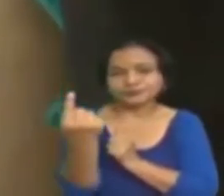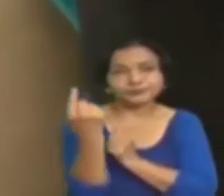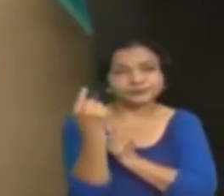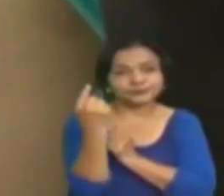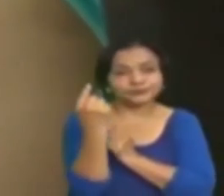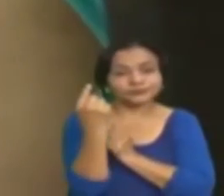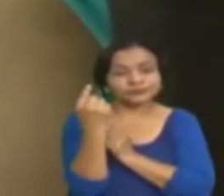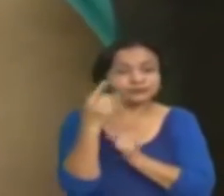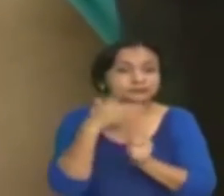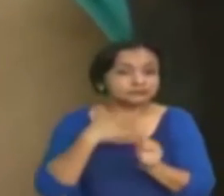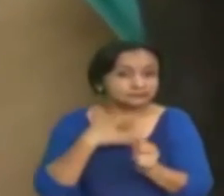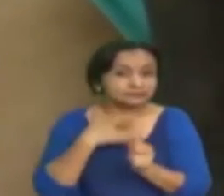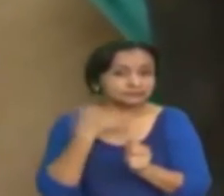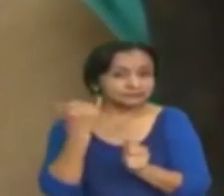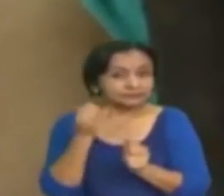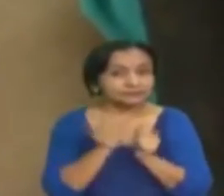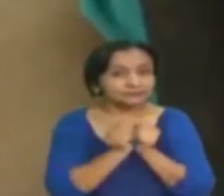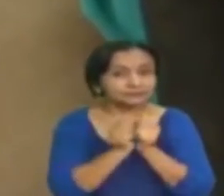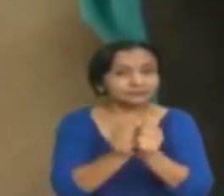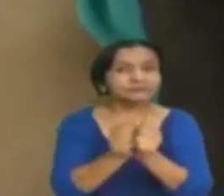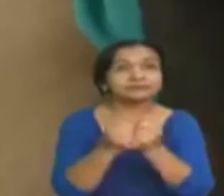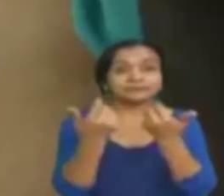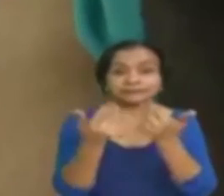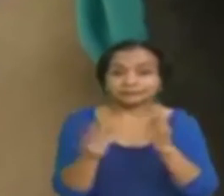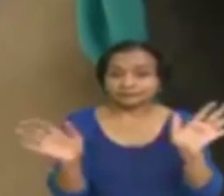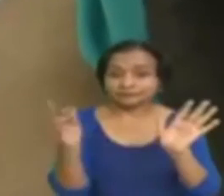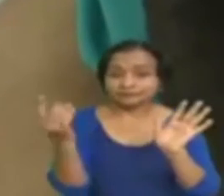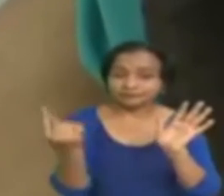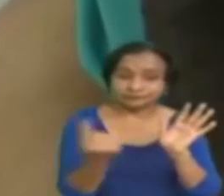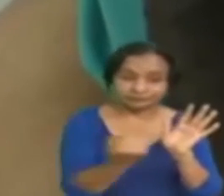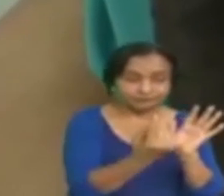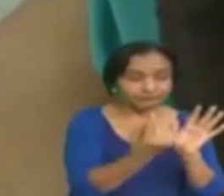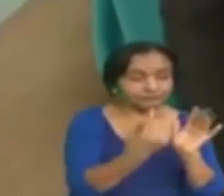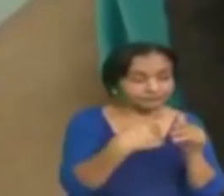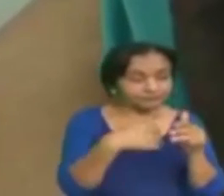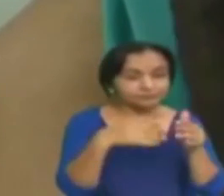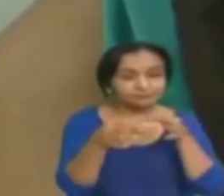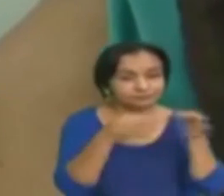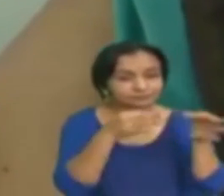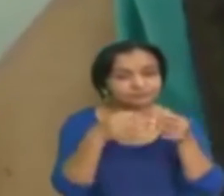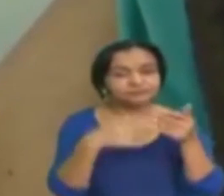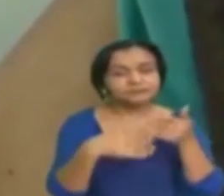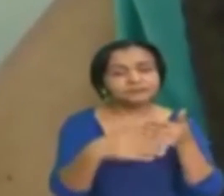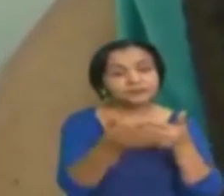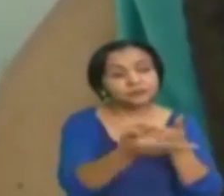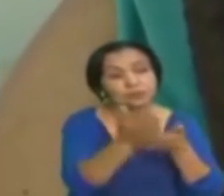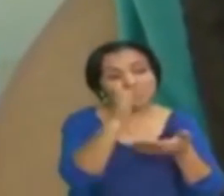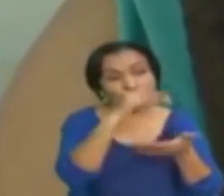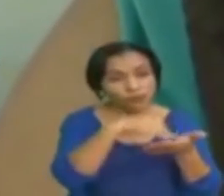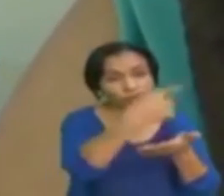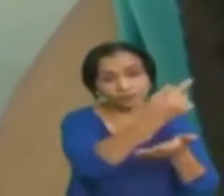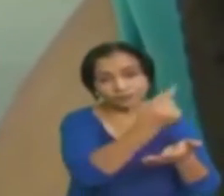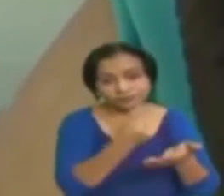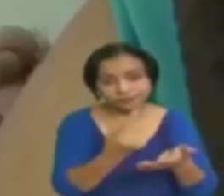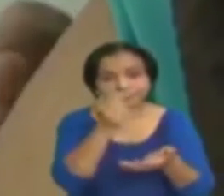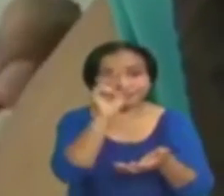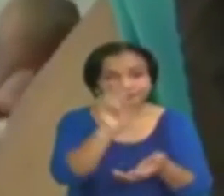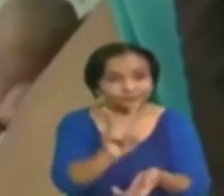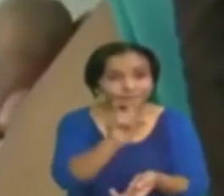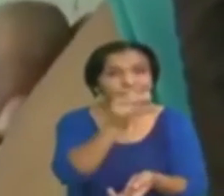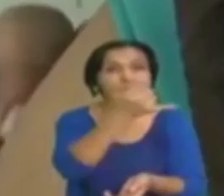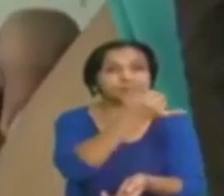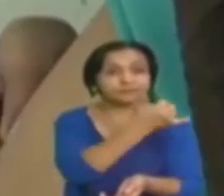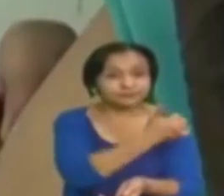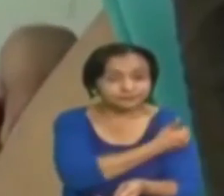con Necesidades Especiales, Filial de Medicina Natural, Auditorio Silais, todos estos a las 8 de la mañana de mañana